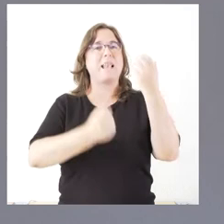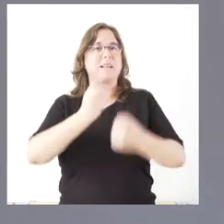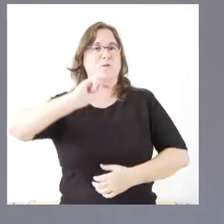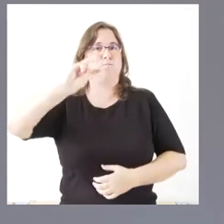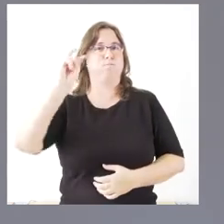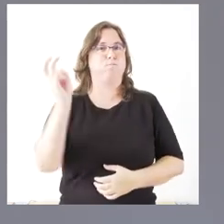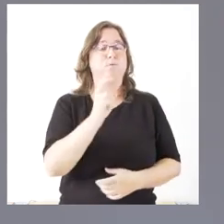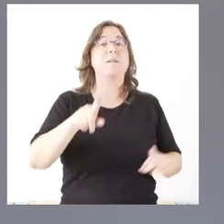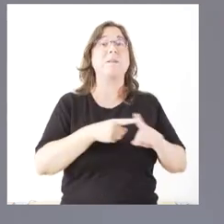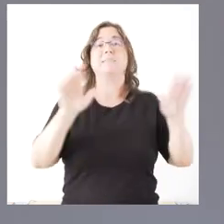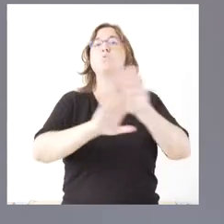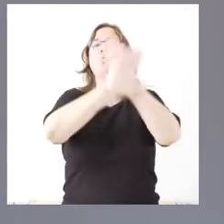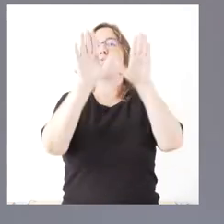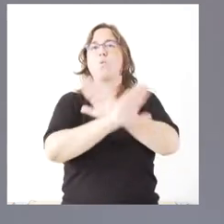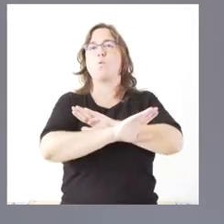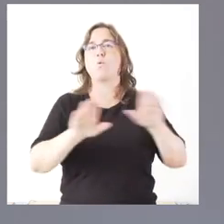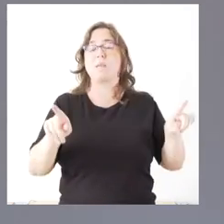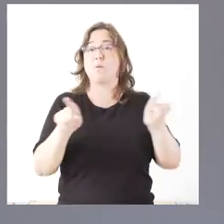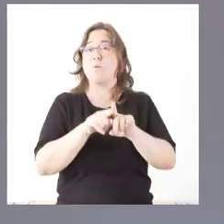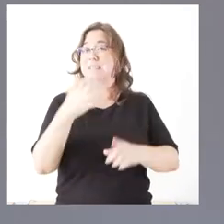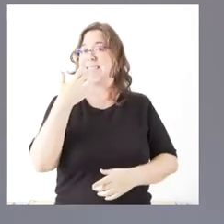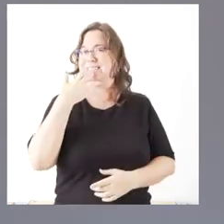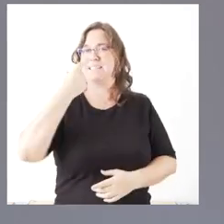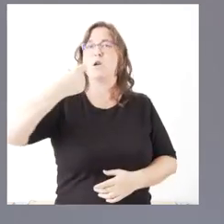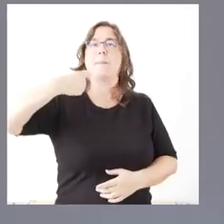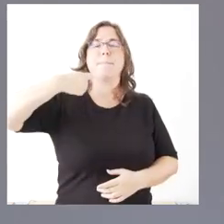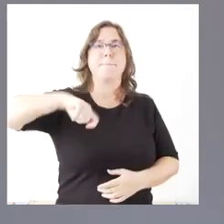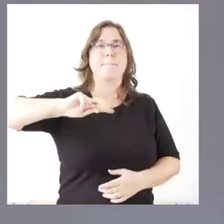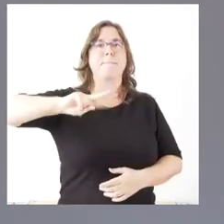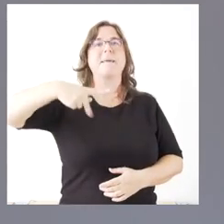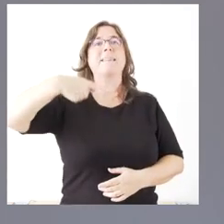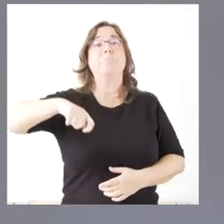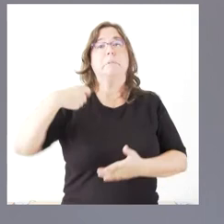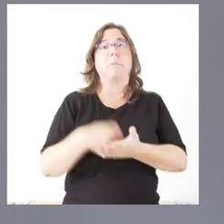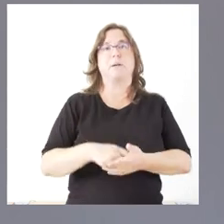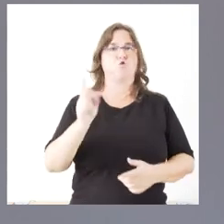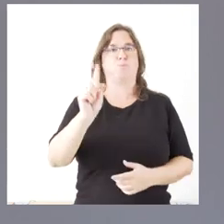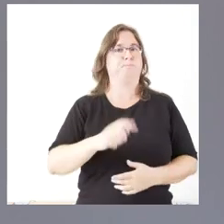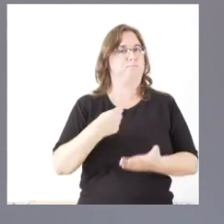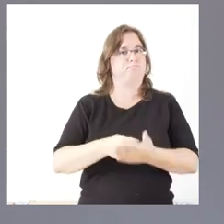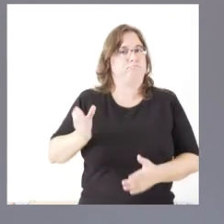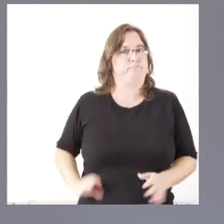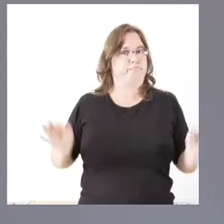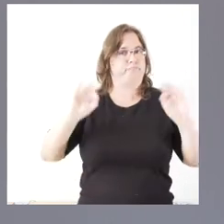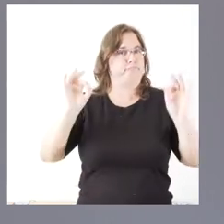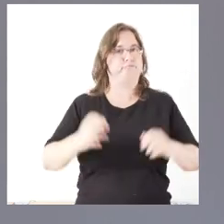Y en último lugar, la última pregunta, si el vicepresidente cobró por ese programa, pues no cobró.